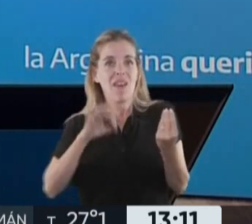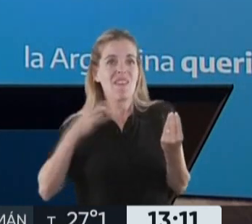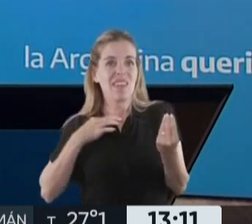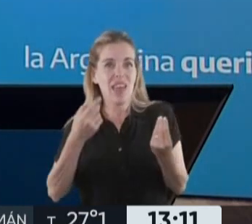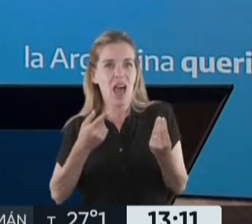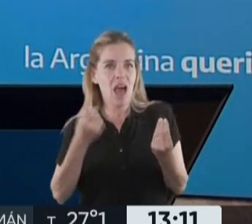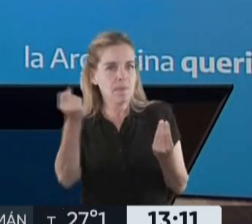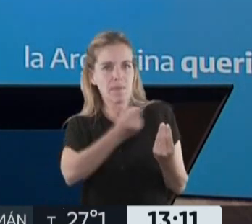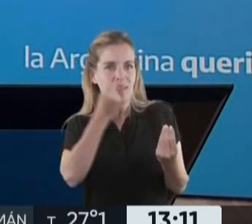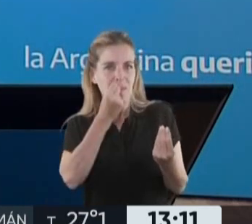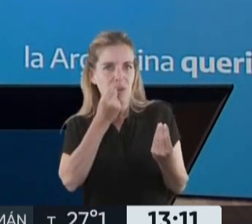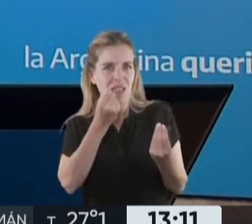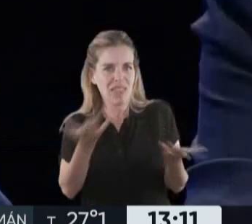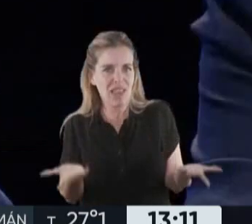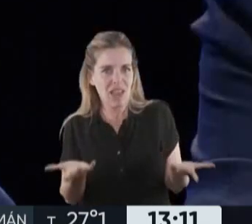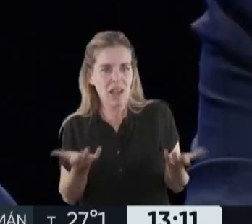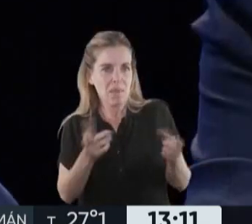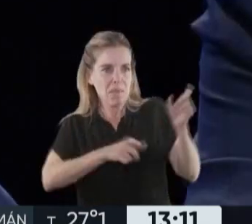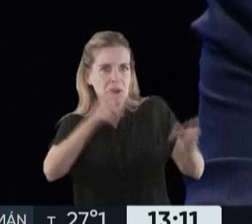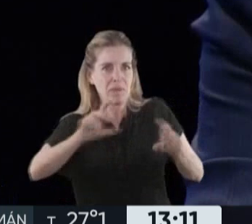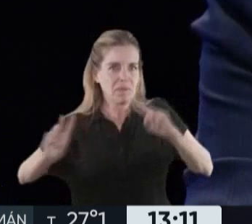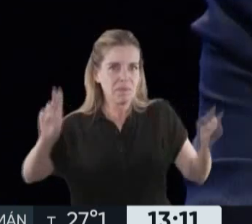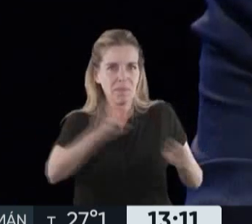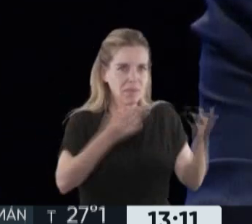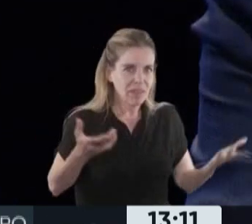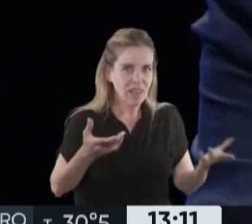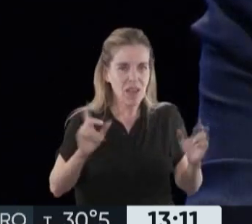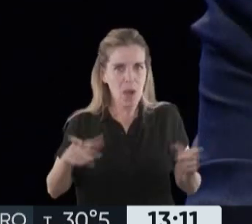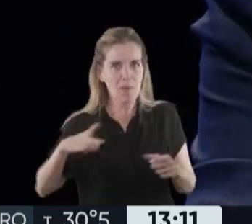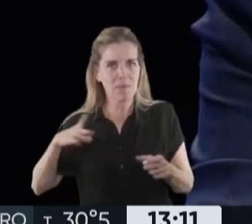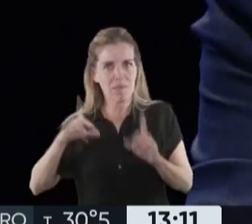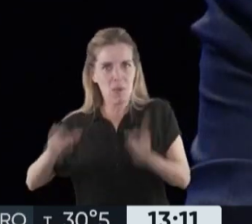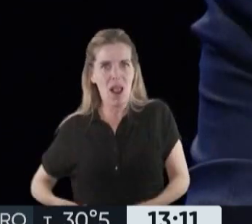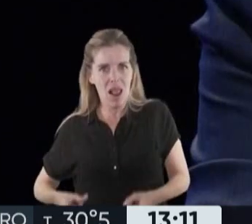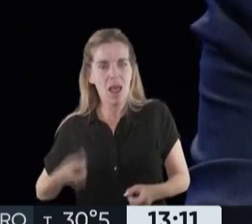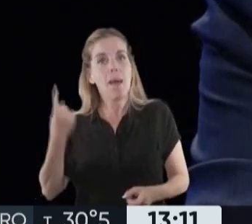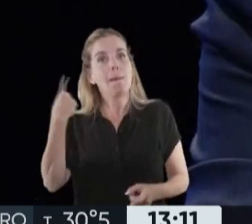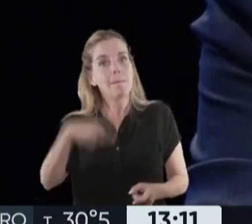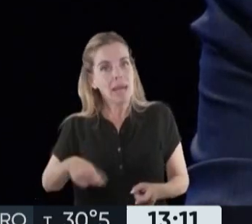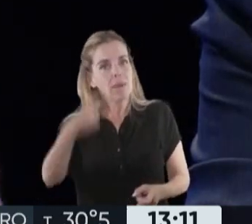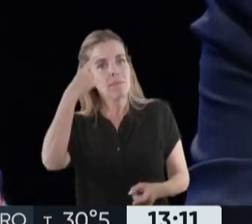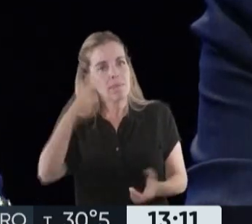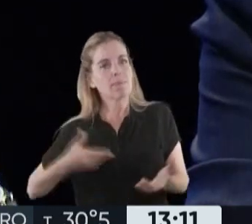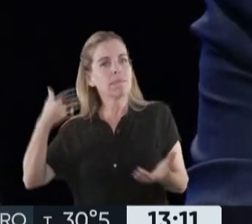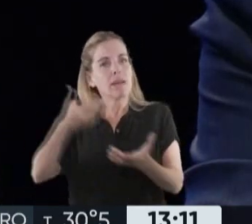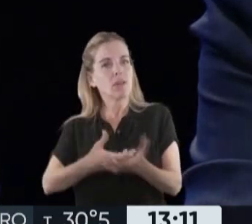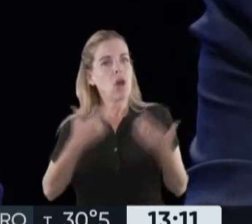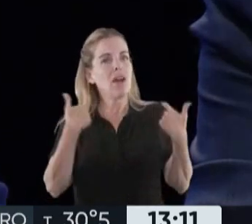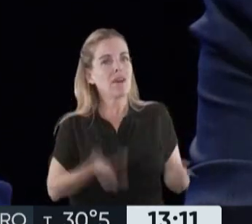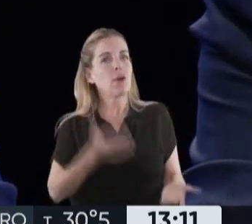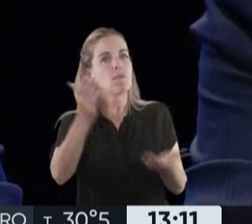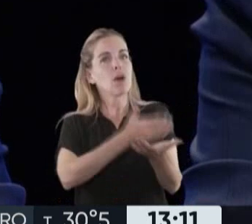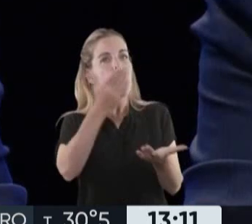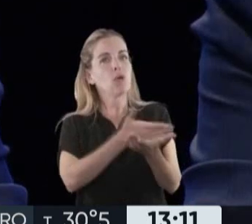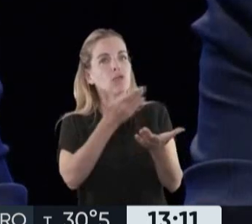Y también dejó en evidencia que la inversión productiva se mantuvo en pie y que si el mundo se recupera